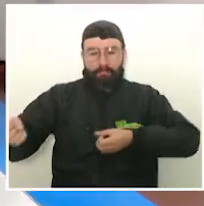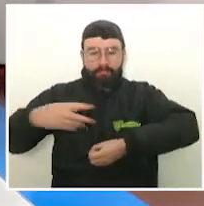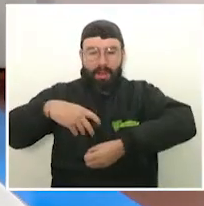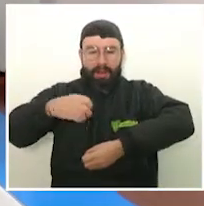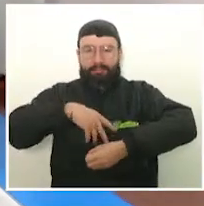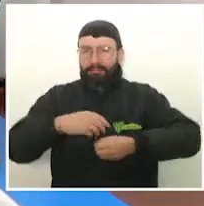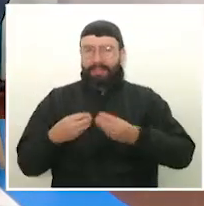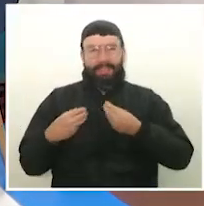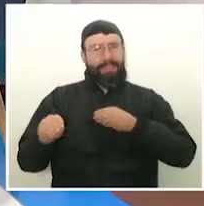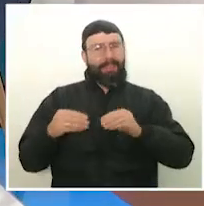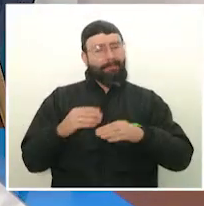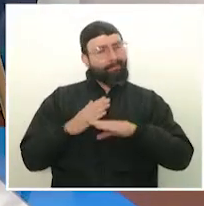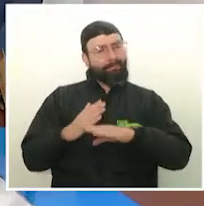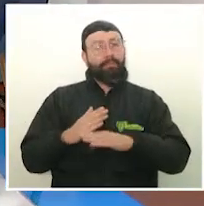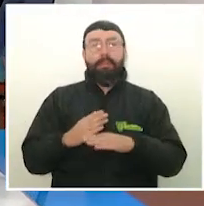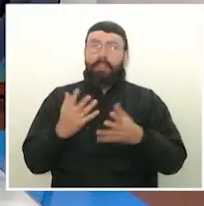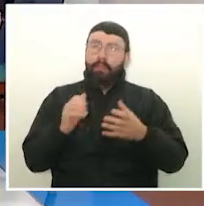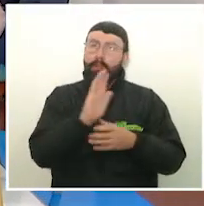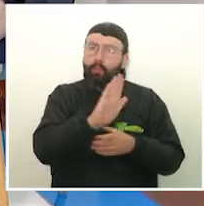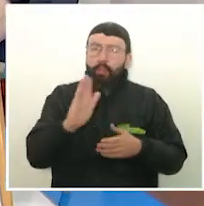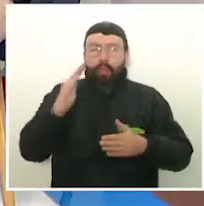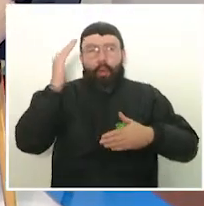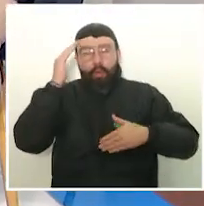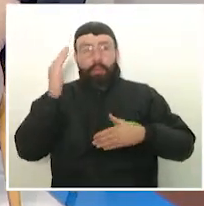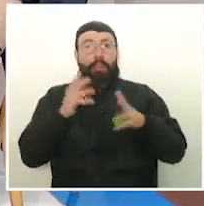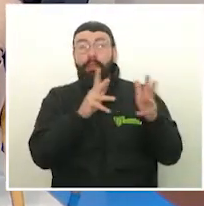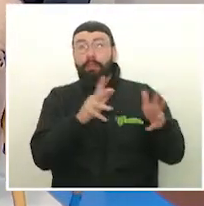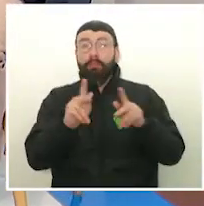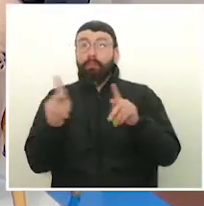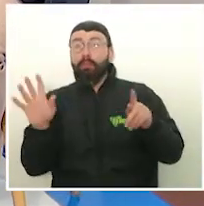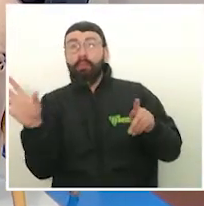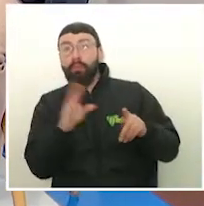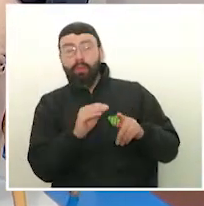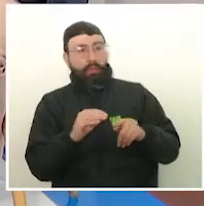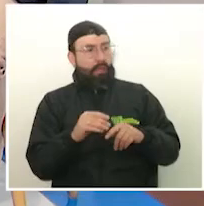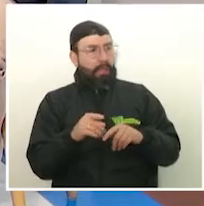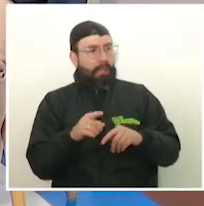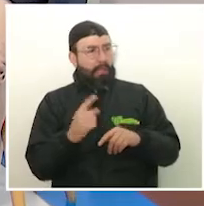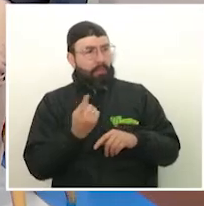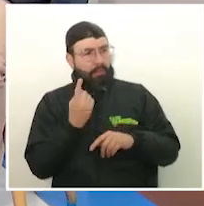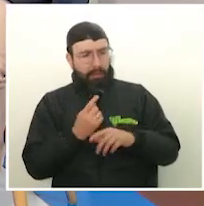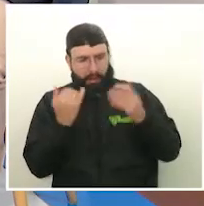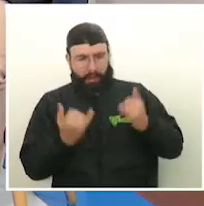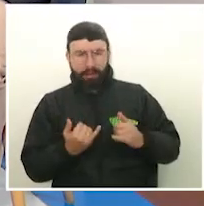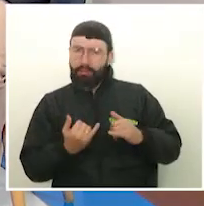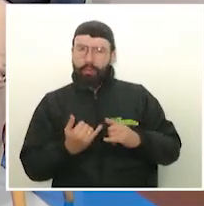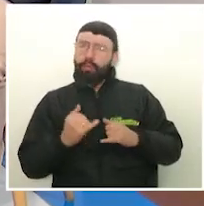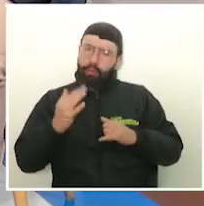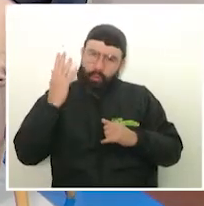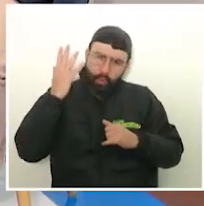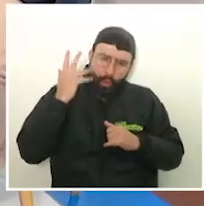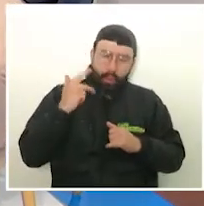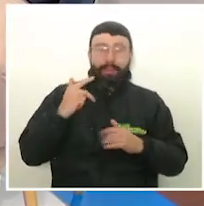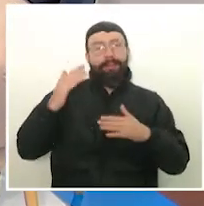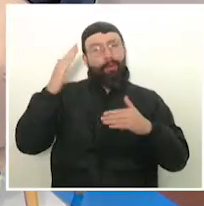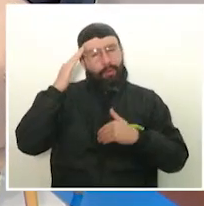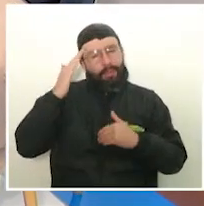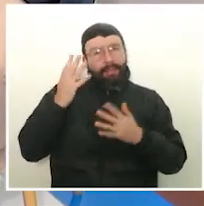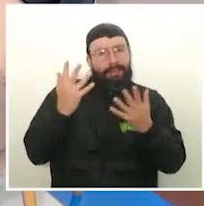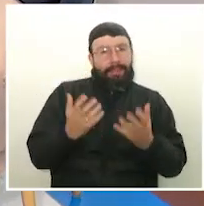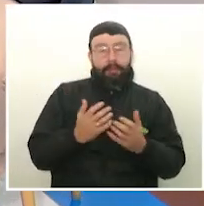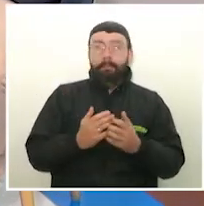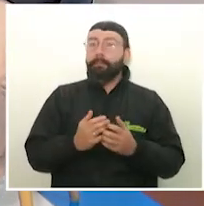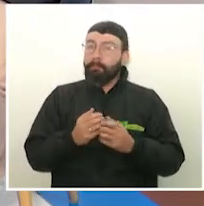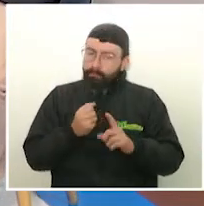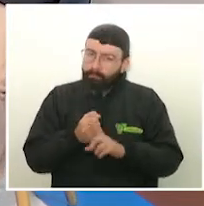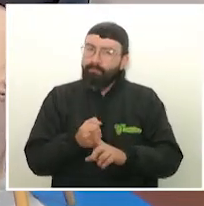sea conciencia y educación para todas las personas de que no solo sea hoy, sino todos los días, generar conciencia, y por eso estamos